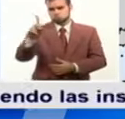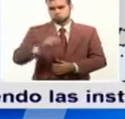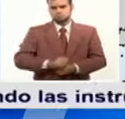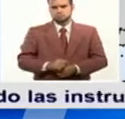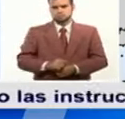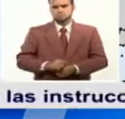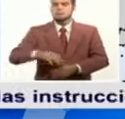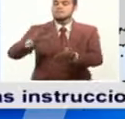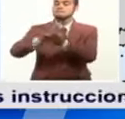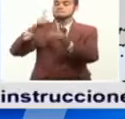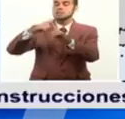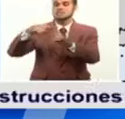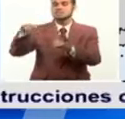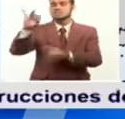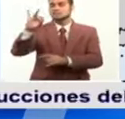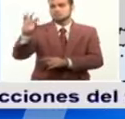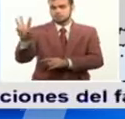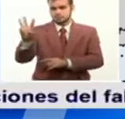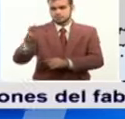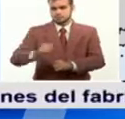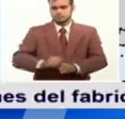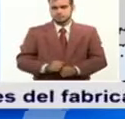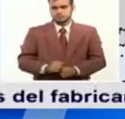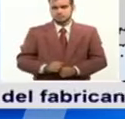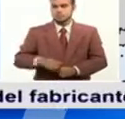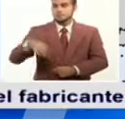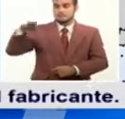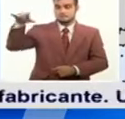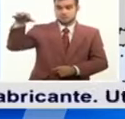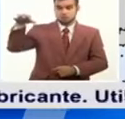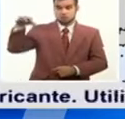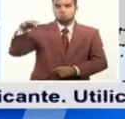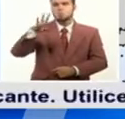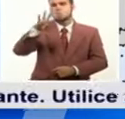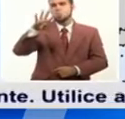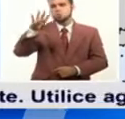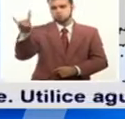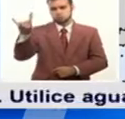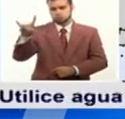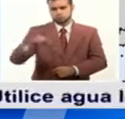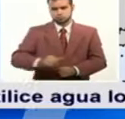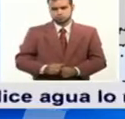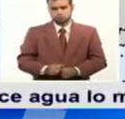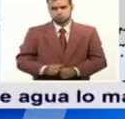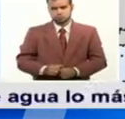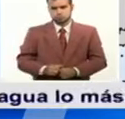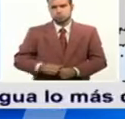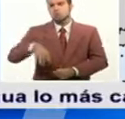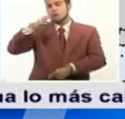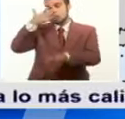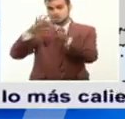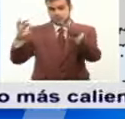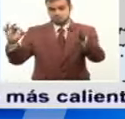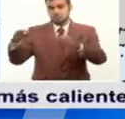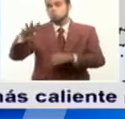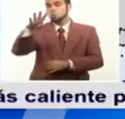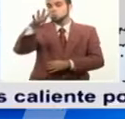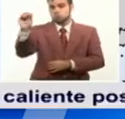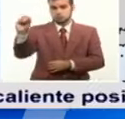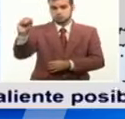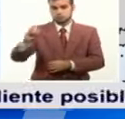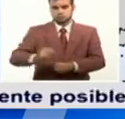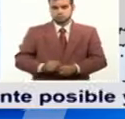Matanza, 73, Pinar del Río, 49, Artemisa, 40.